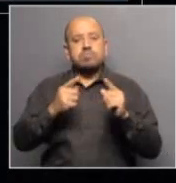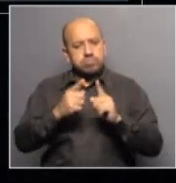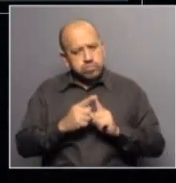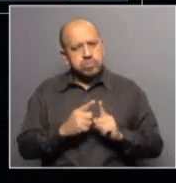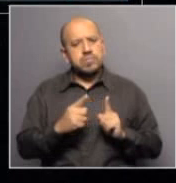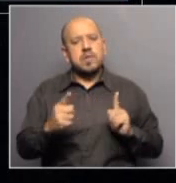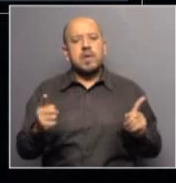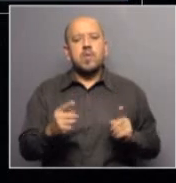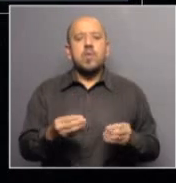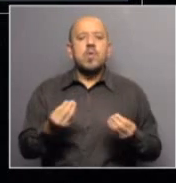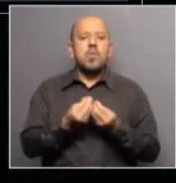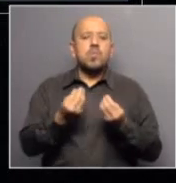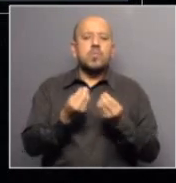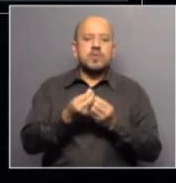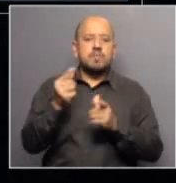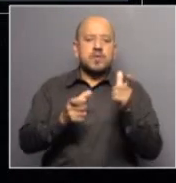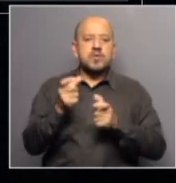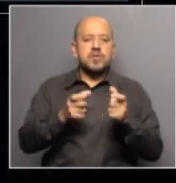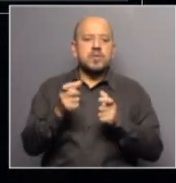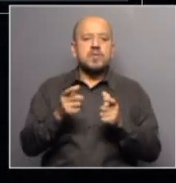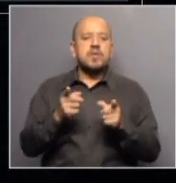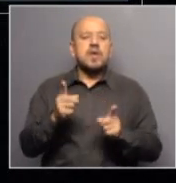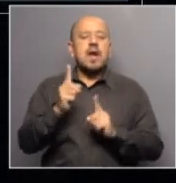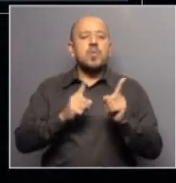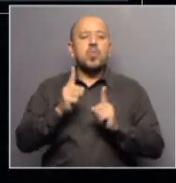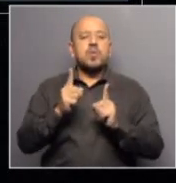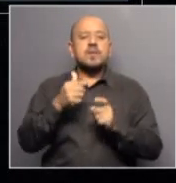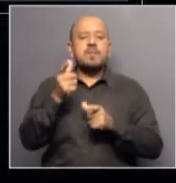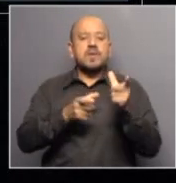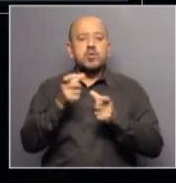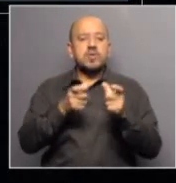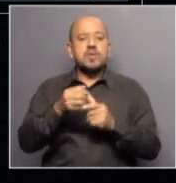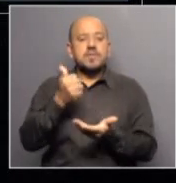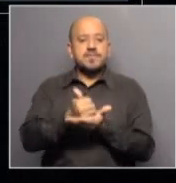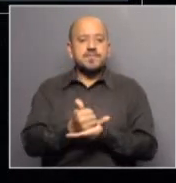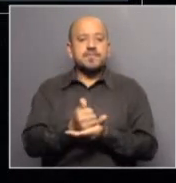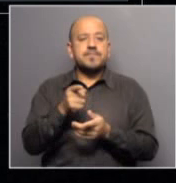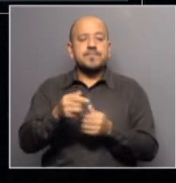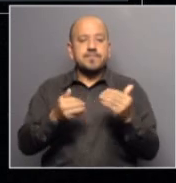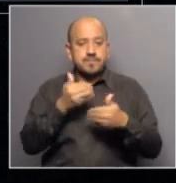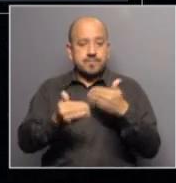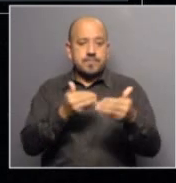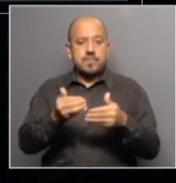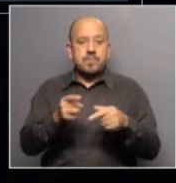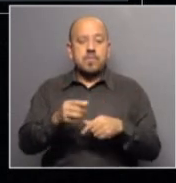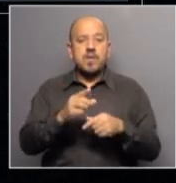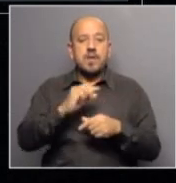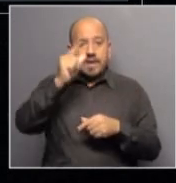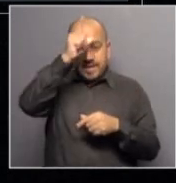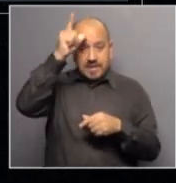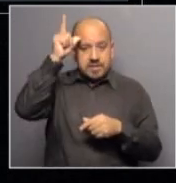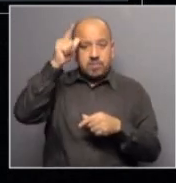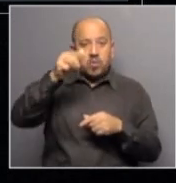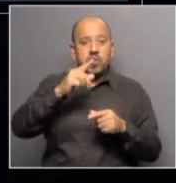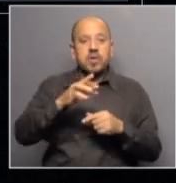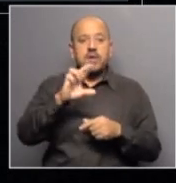muchos actores y que tuvo, como bien decías, algunas personas, algunos protagonistas fundamentales en este proceso, como fueron Luis Lacalle Pou y